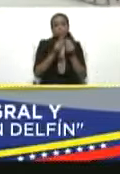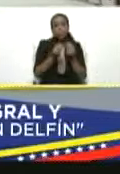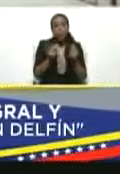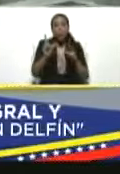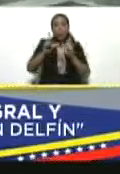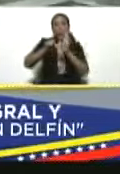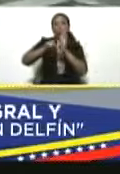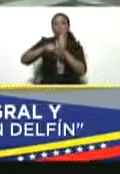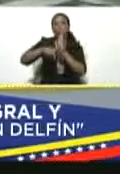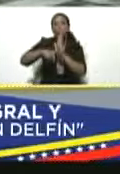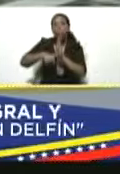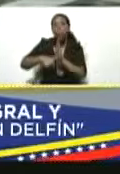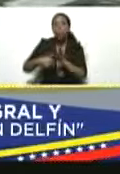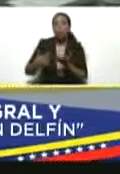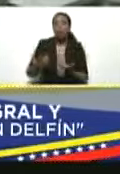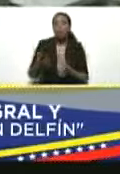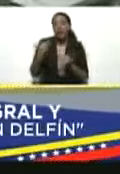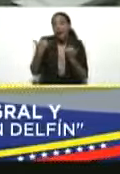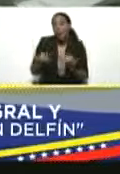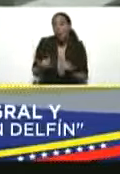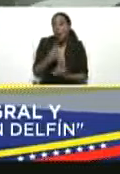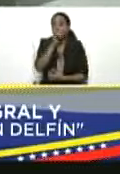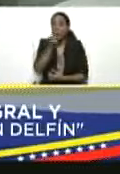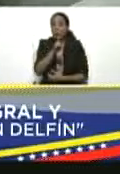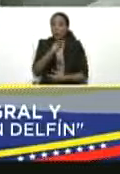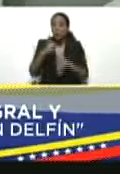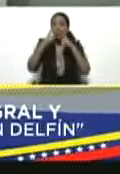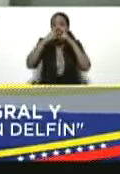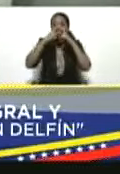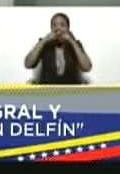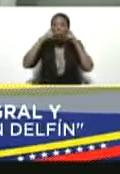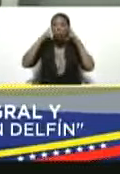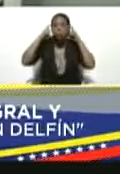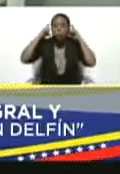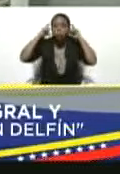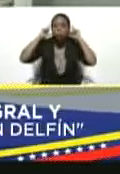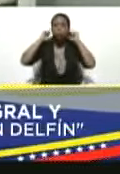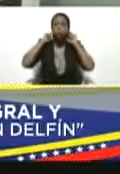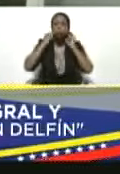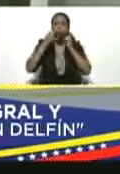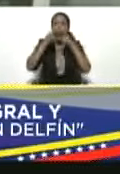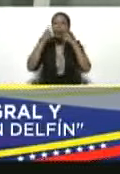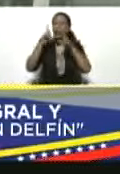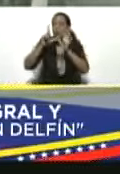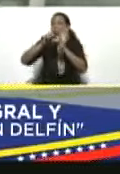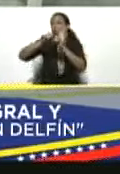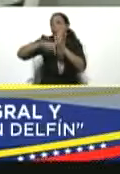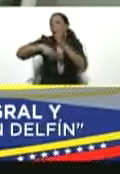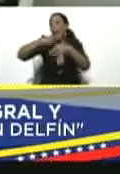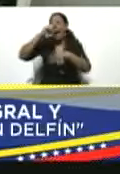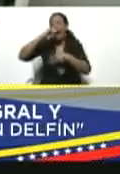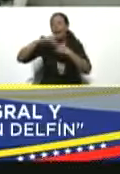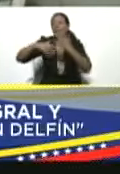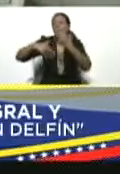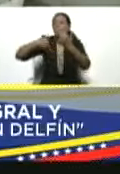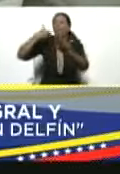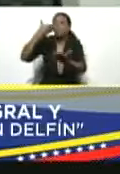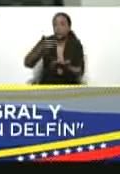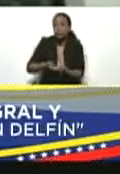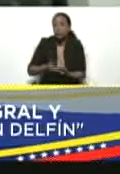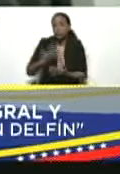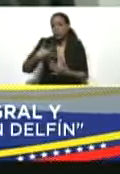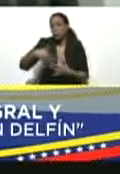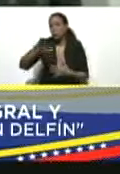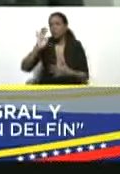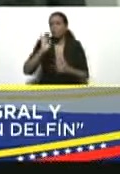después llegó eso que ahora se ponen Aquí cómo se llama nebulización eso fue después mucho después